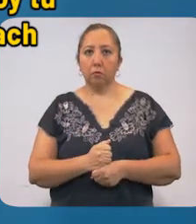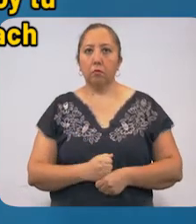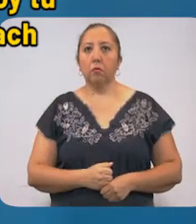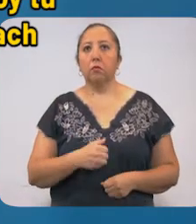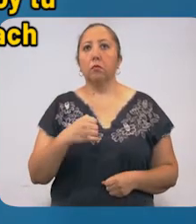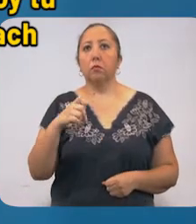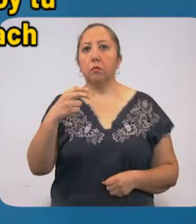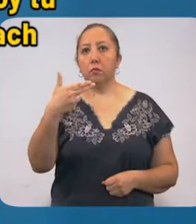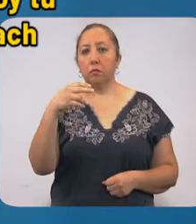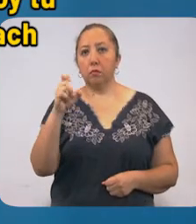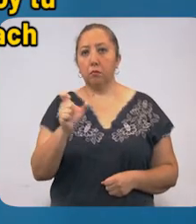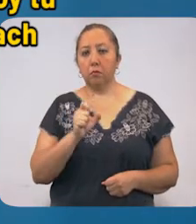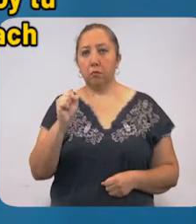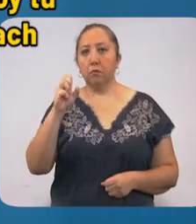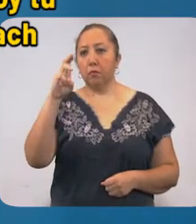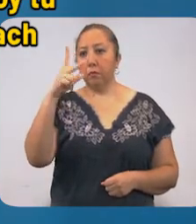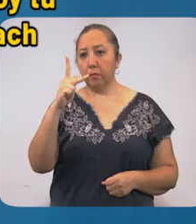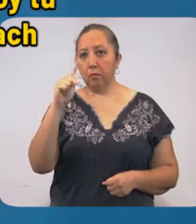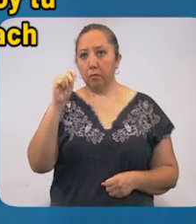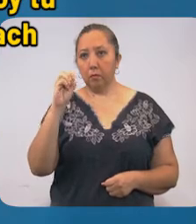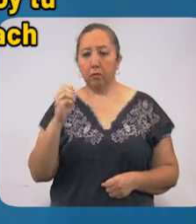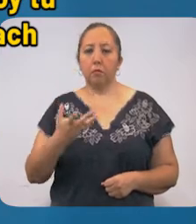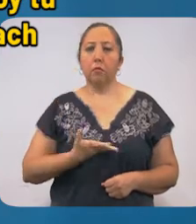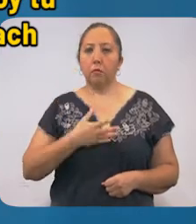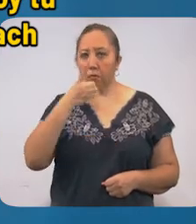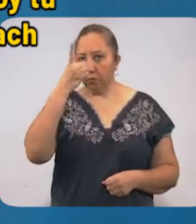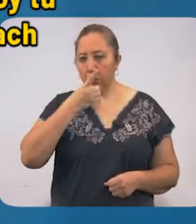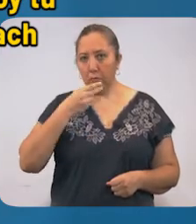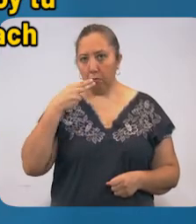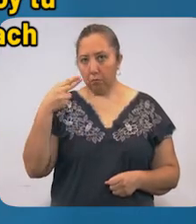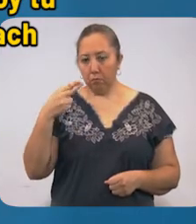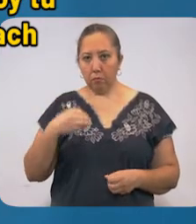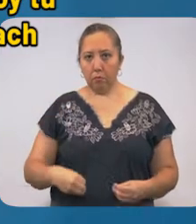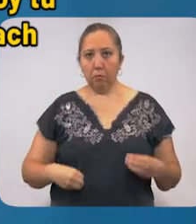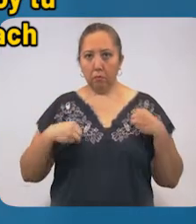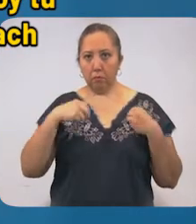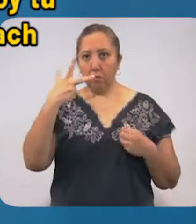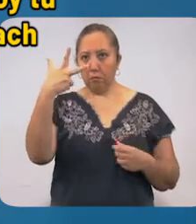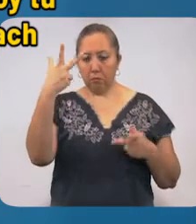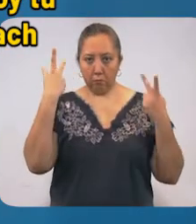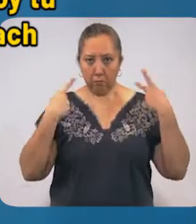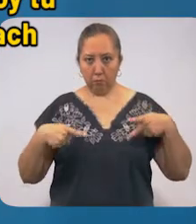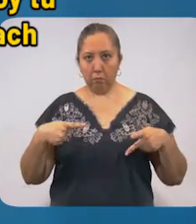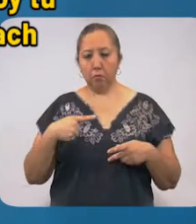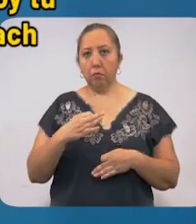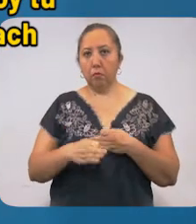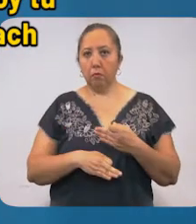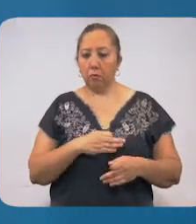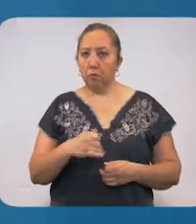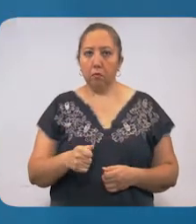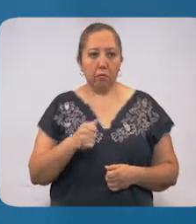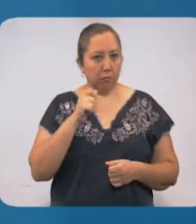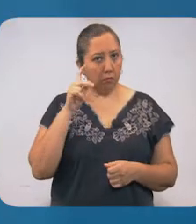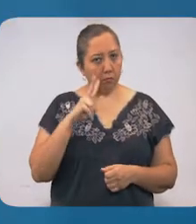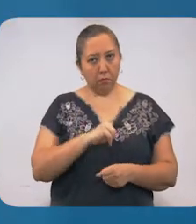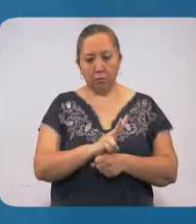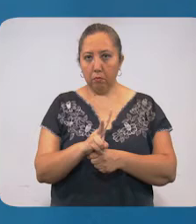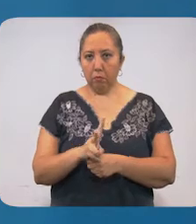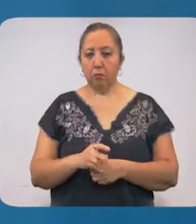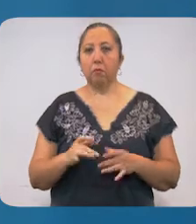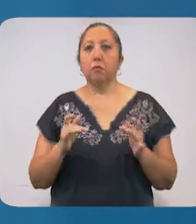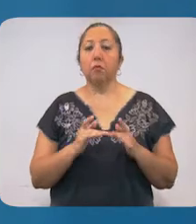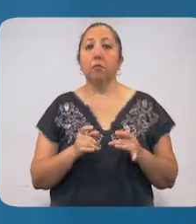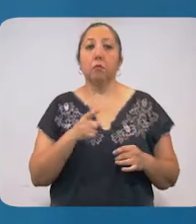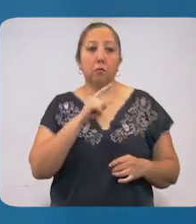de soy comisaria de feto padecía diabetes y tabaquismo vivía con ocho personas todas las sintomáticas todos los